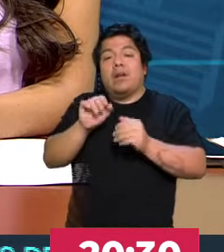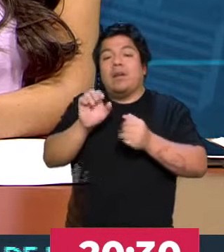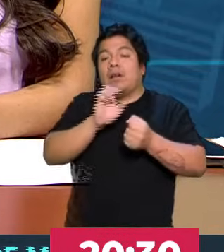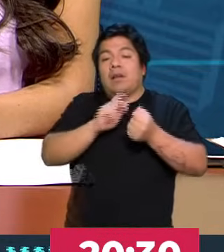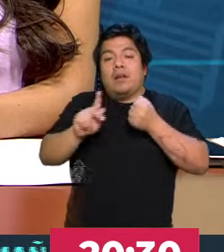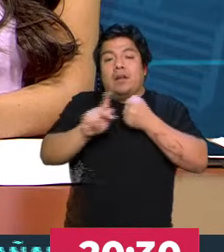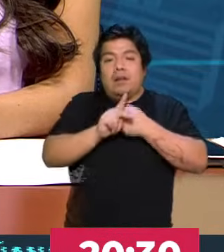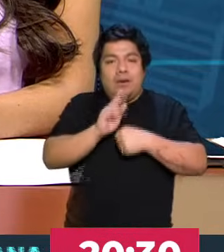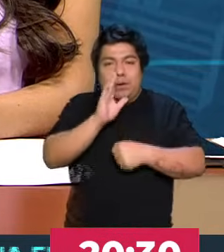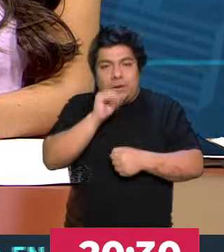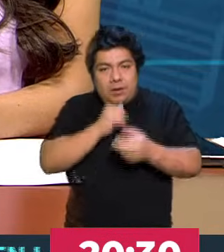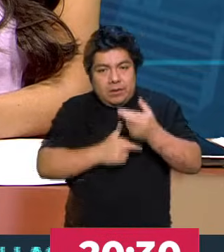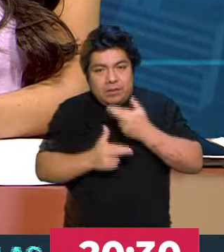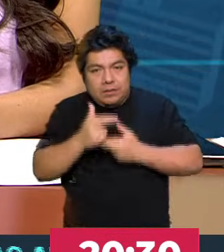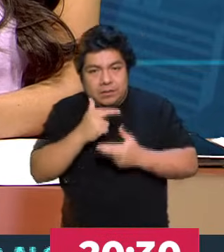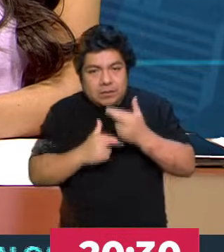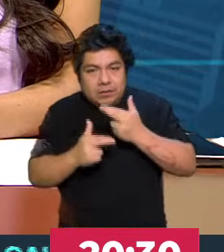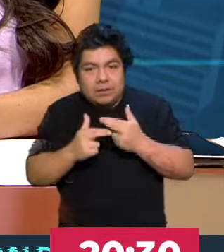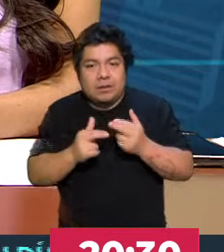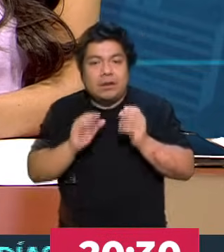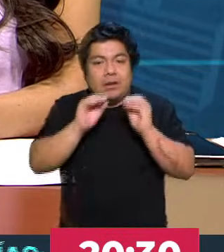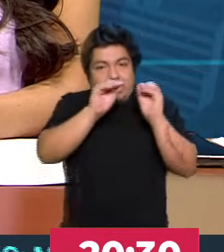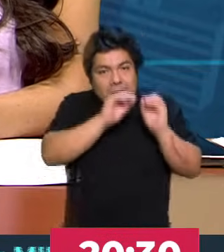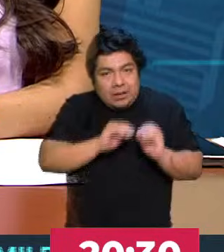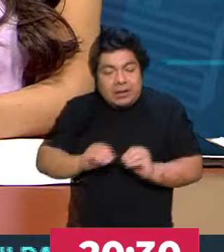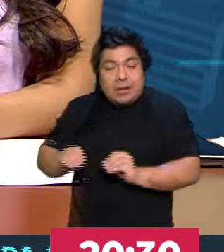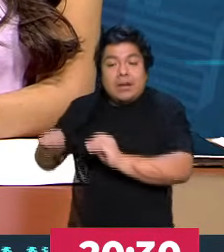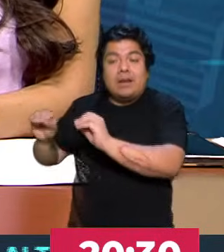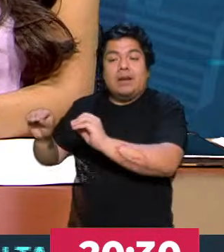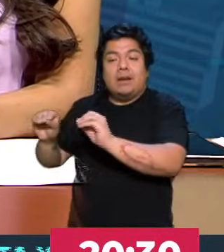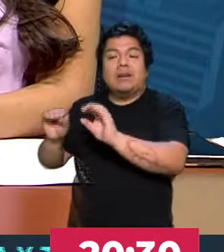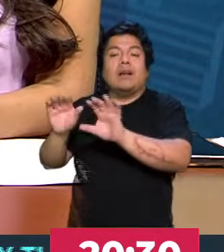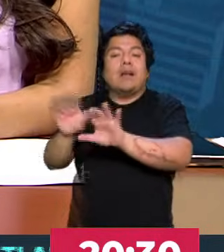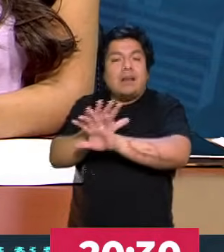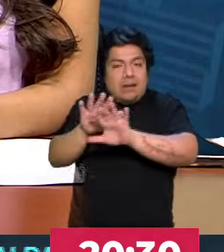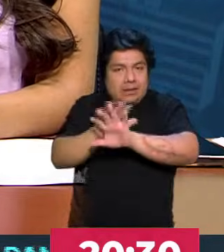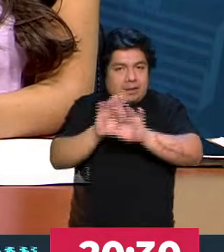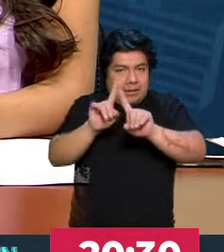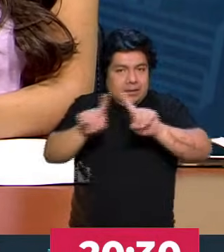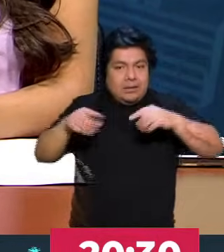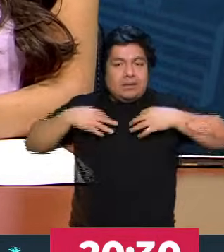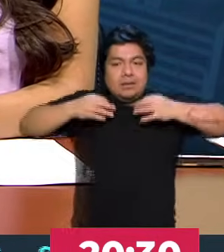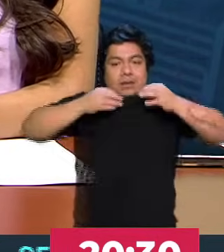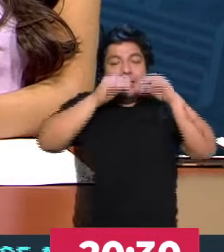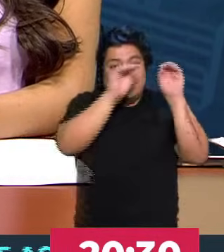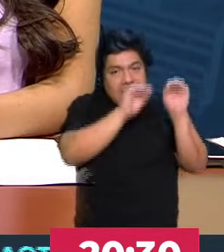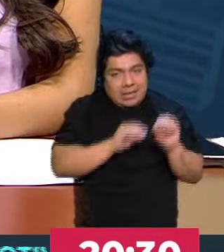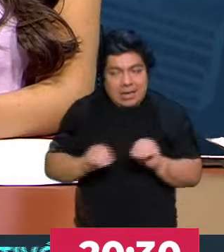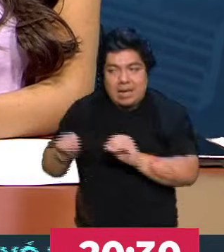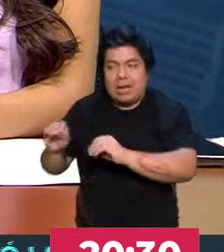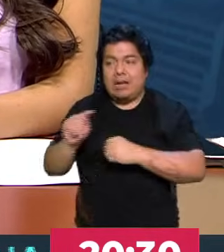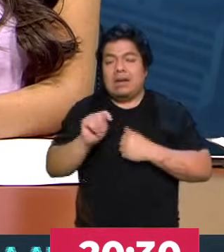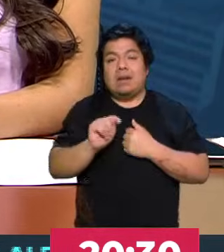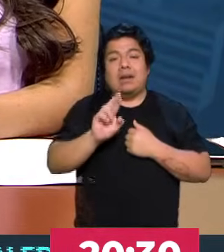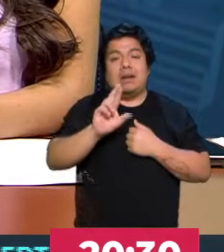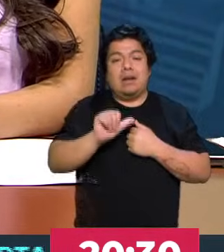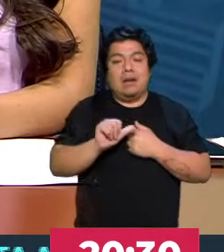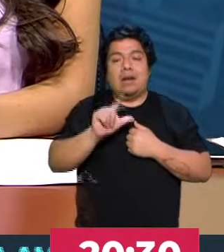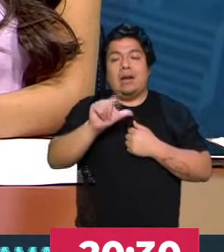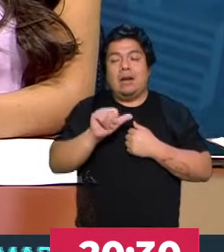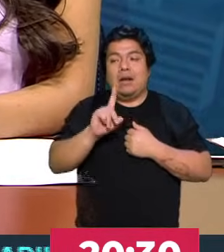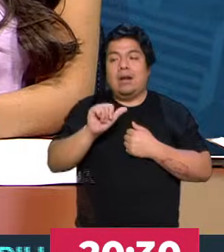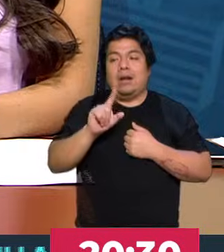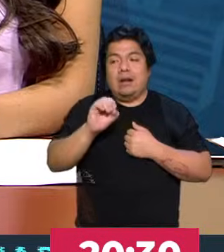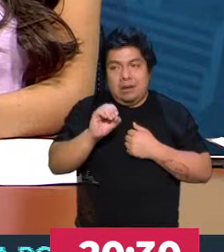sería deportado, sería en todo caso trasladado, para que también no se confundan con eso. Trasladado y porque el país lo recibe,